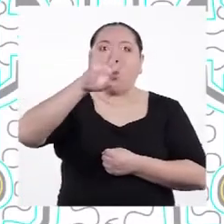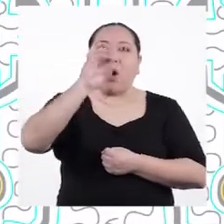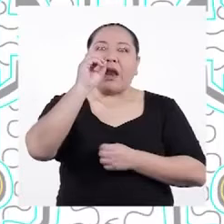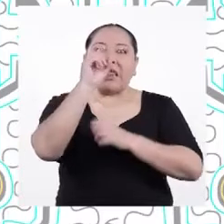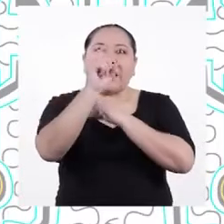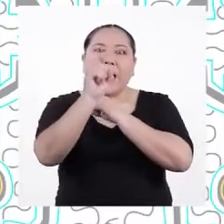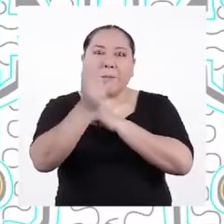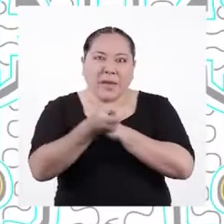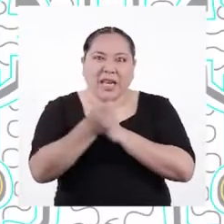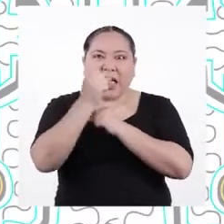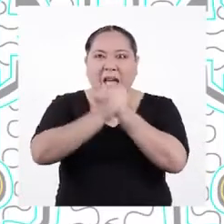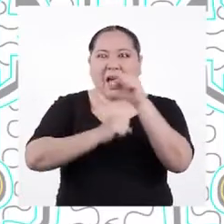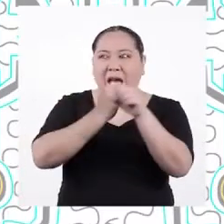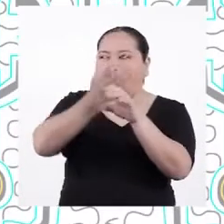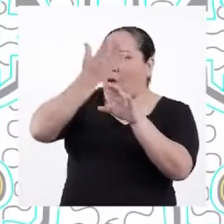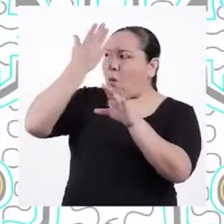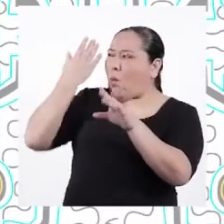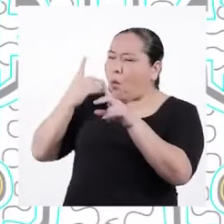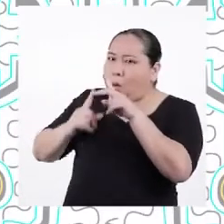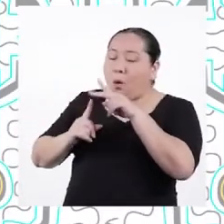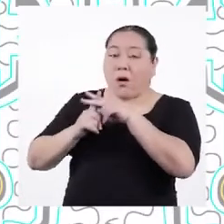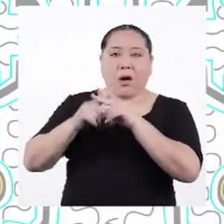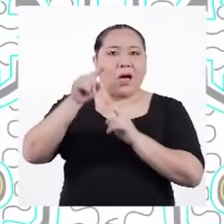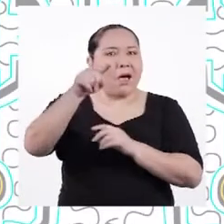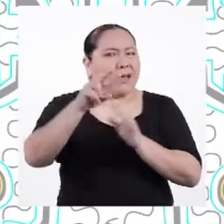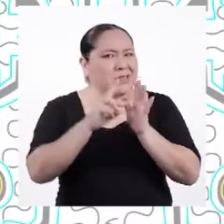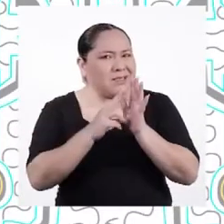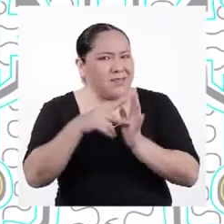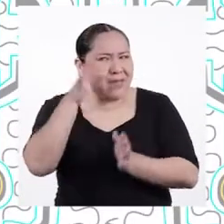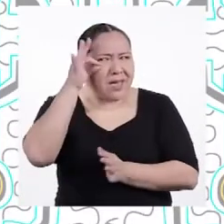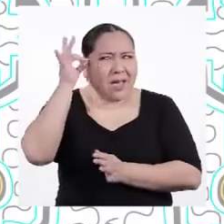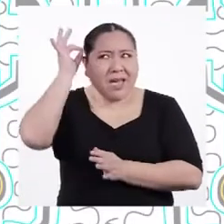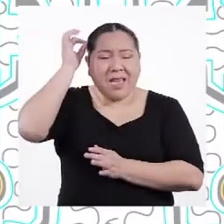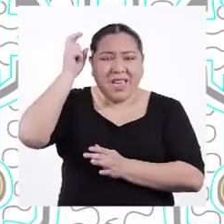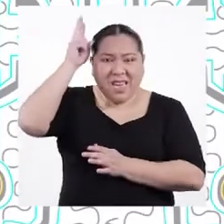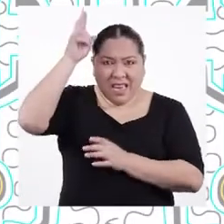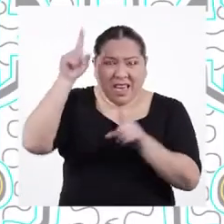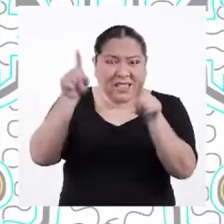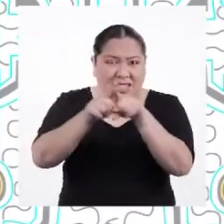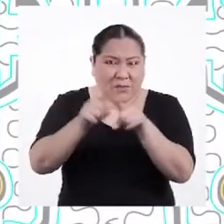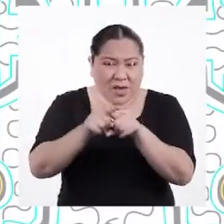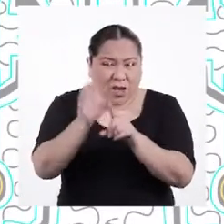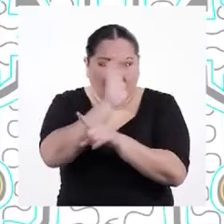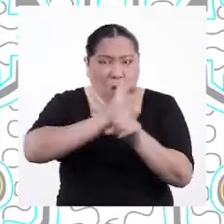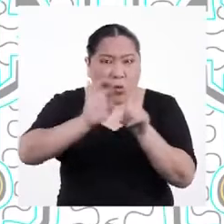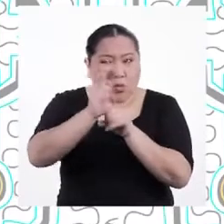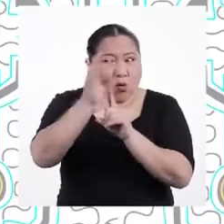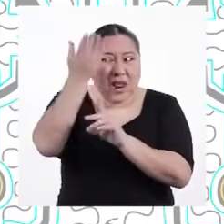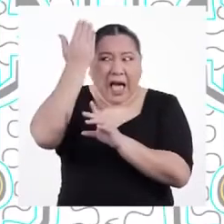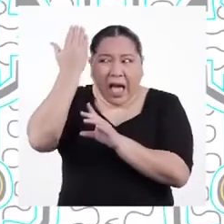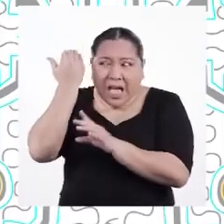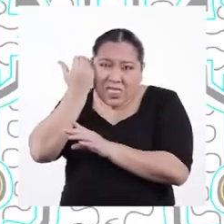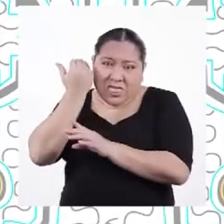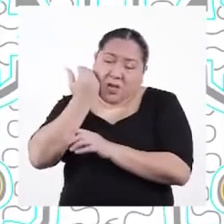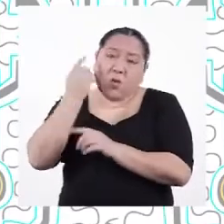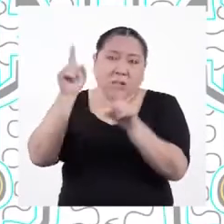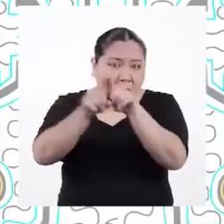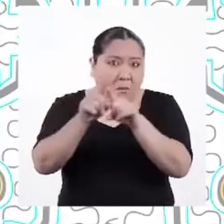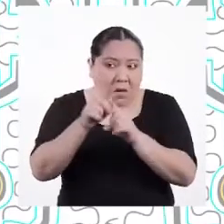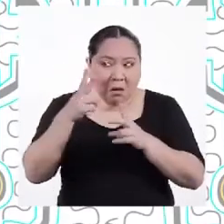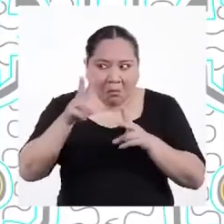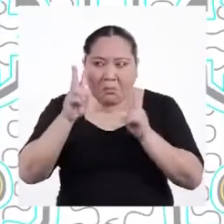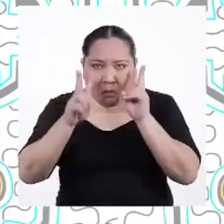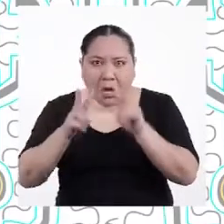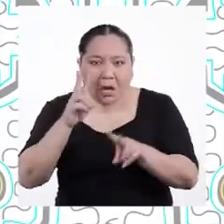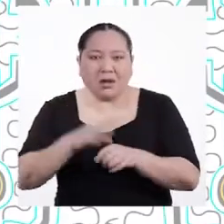años. Eso quiere decir que lo sufrieron los incas y todas las culturas anteriores, ¿verdad? Exactamente, pero